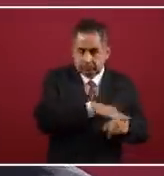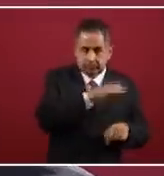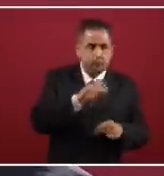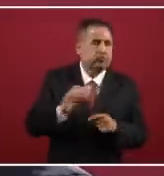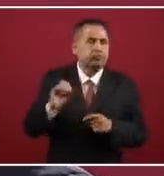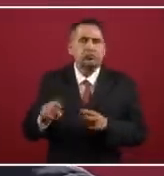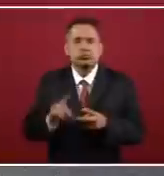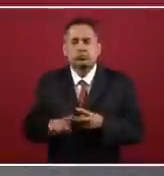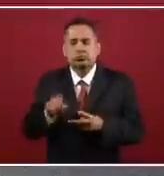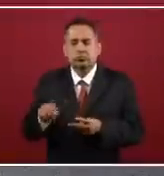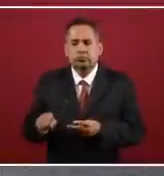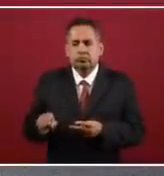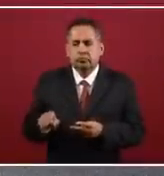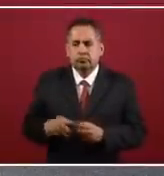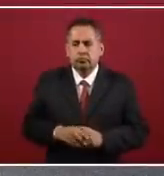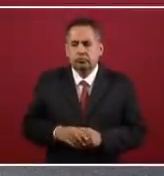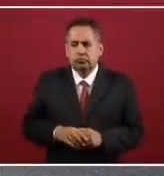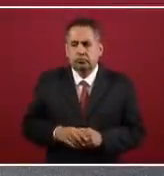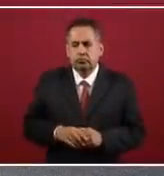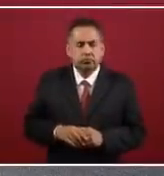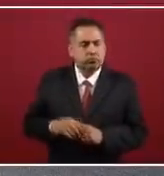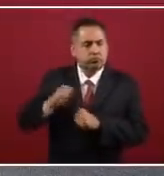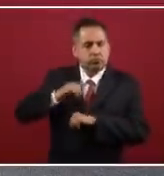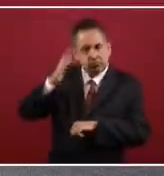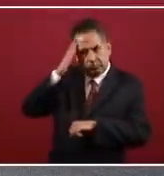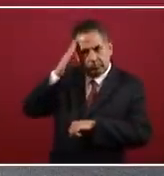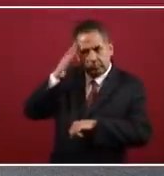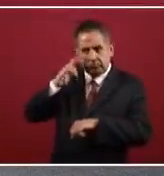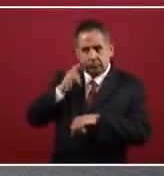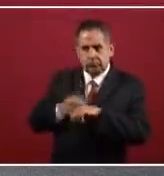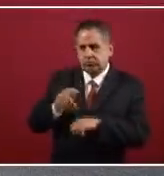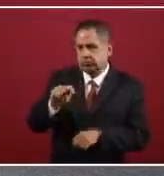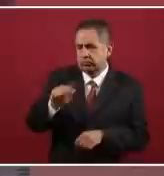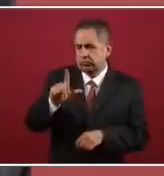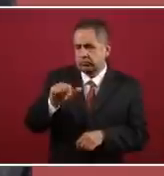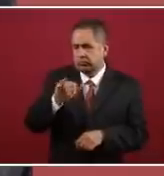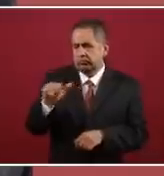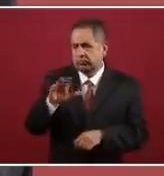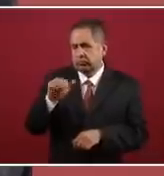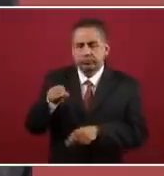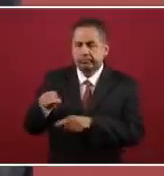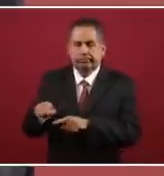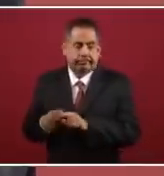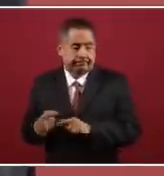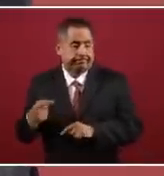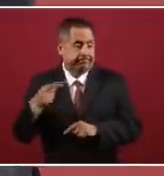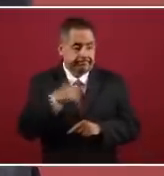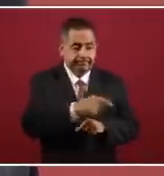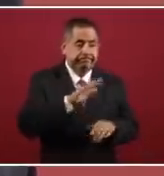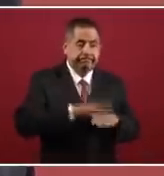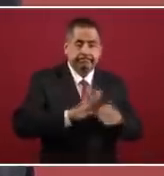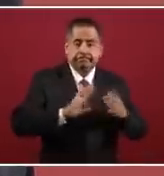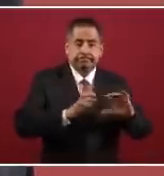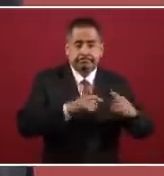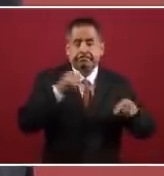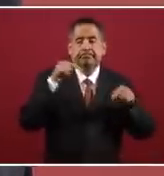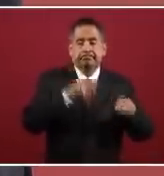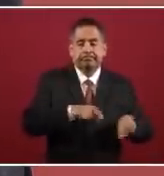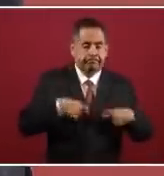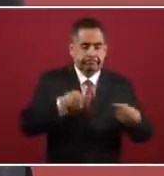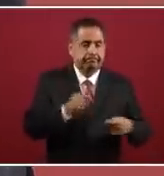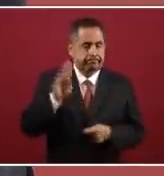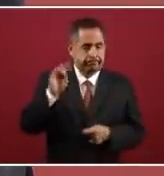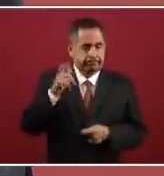en la cabecera municipal de Tlaxiaco, más en las comunidades, las